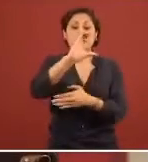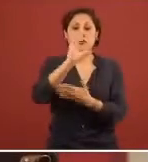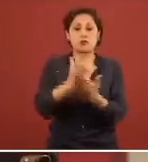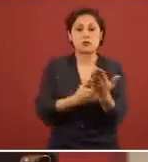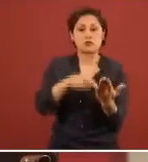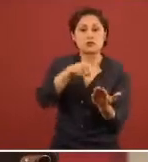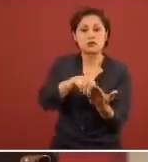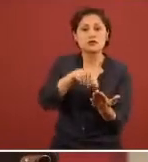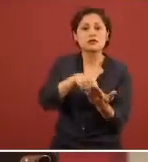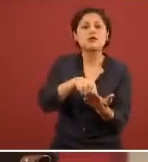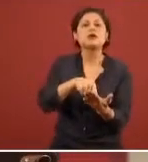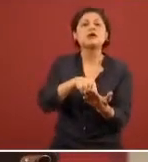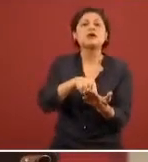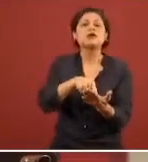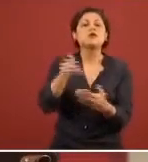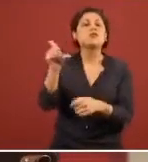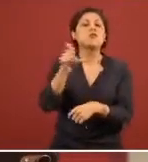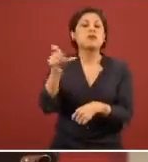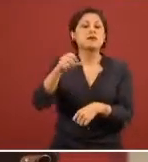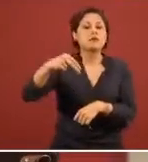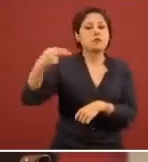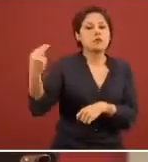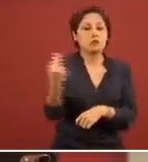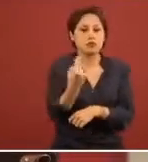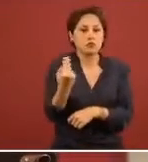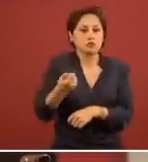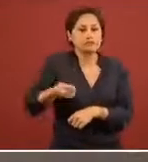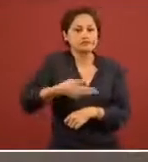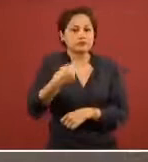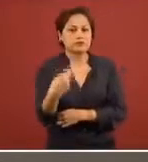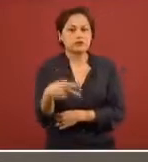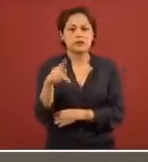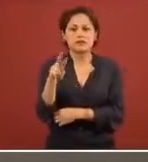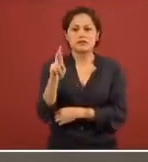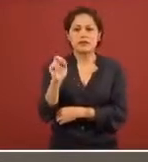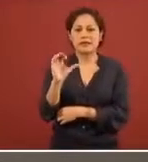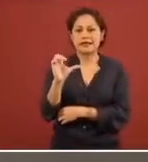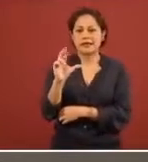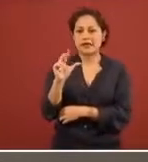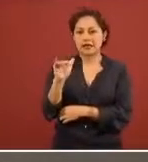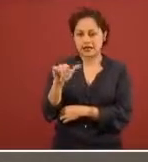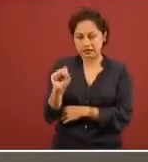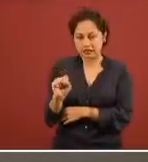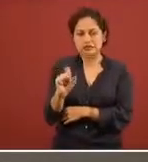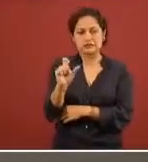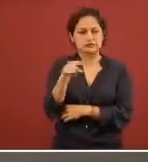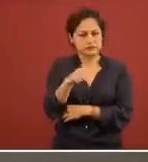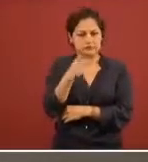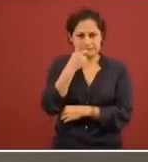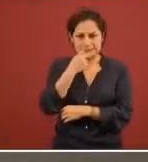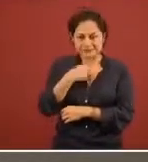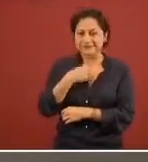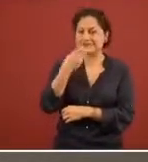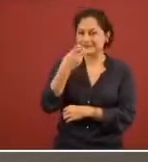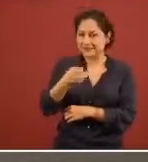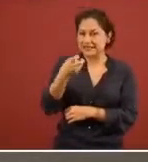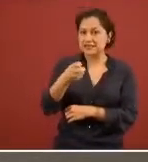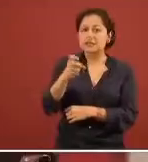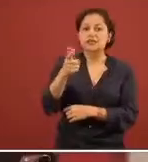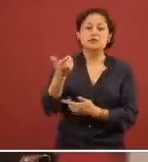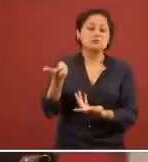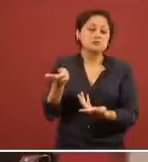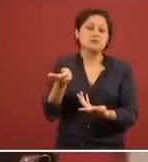se les llama precarias. Y son precarias precisamente por lo que usted observa, que no es una base laboral, no tienen